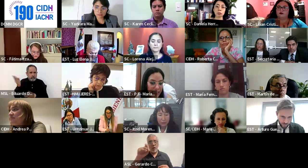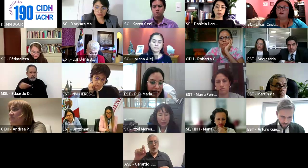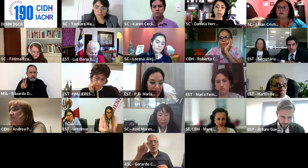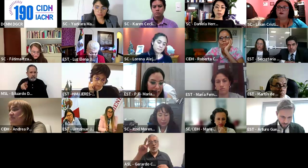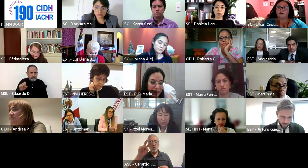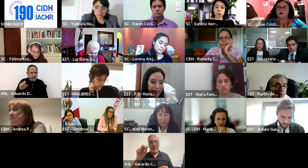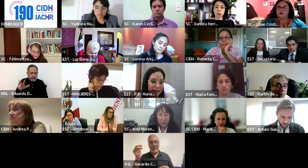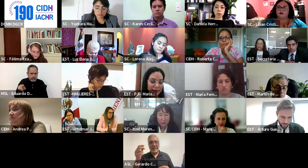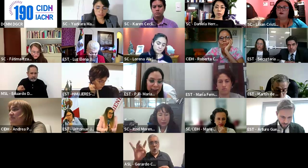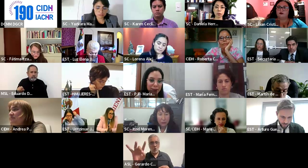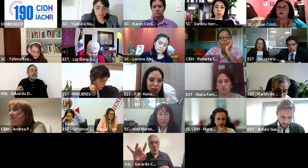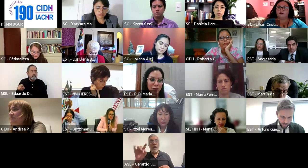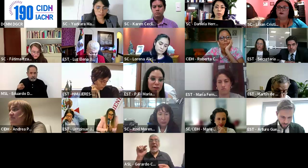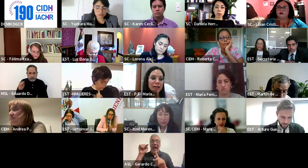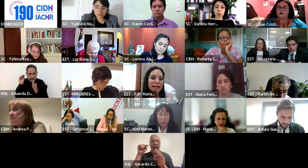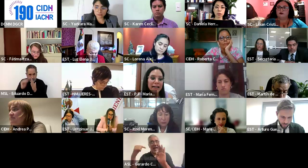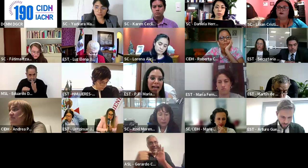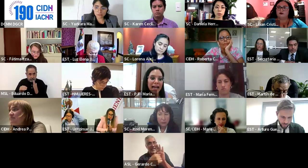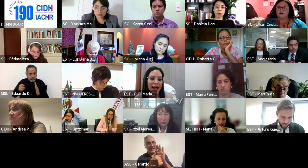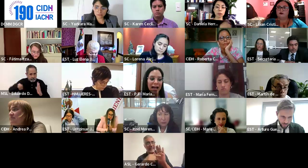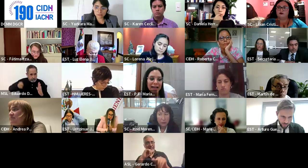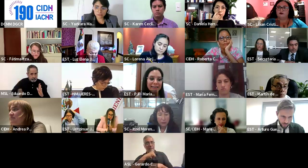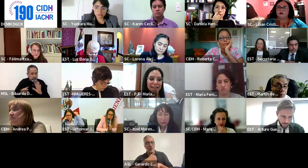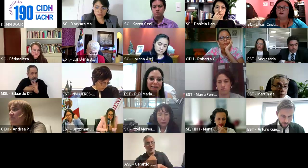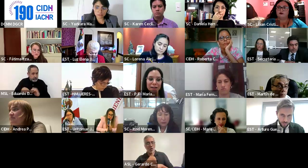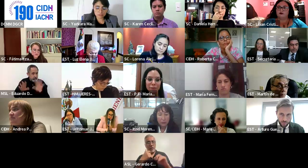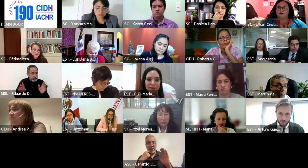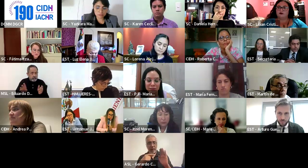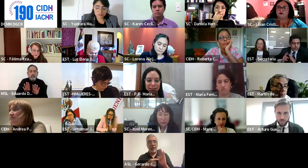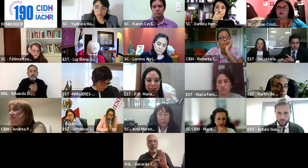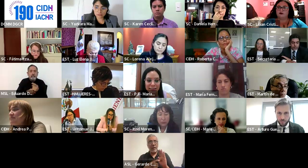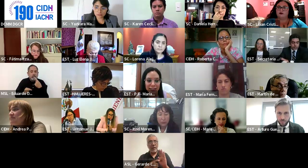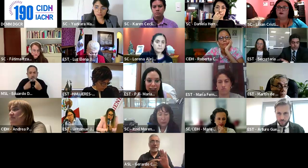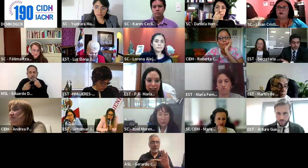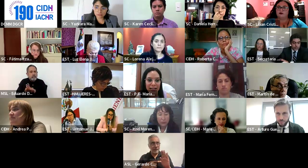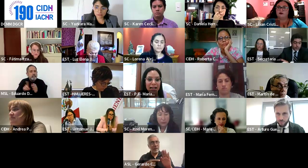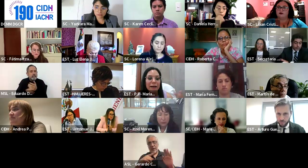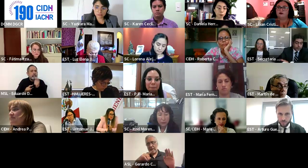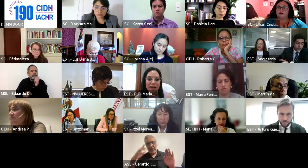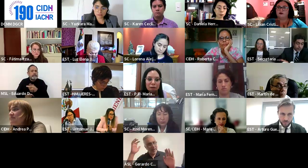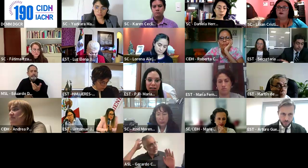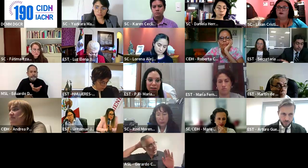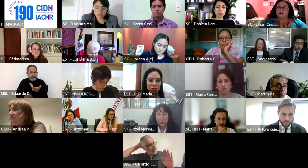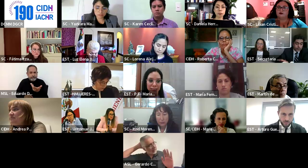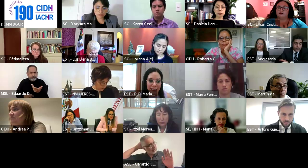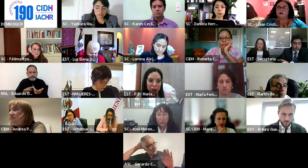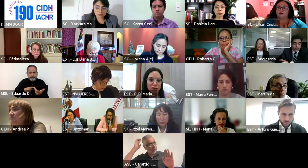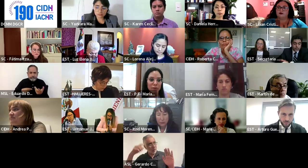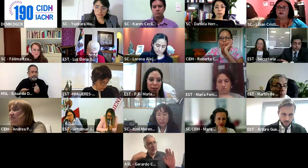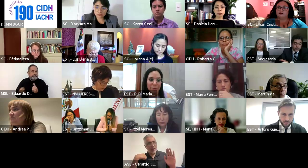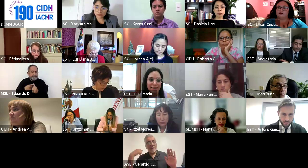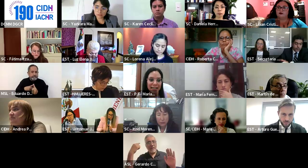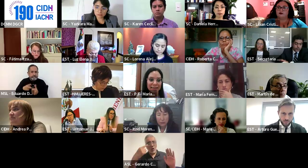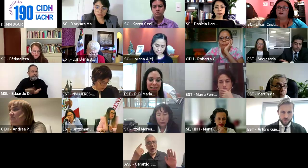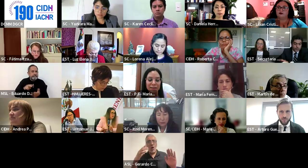702/2018, en el que se estableció que aquellas cuestiones que tenían que valorar notarios